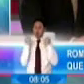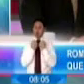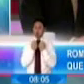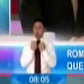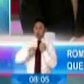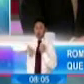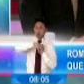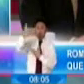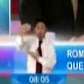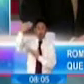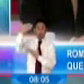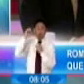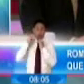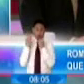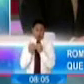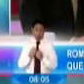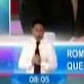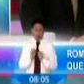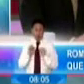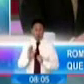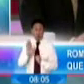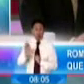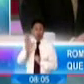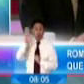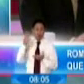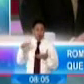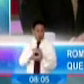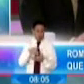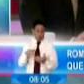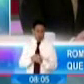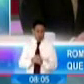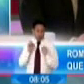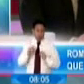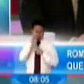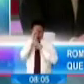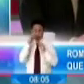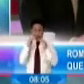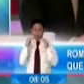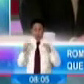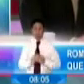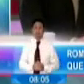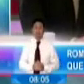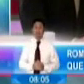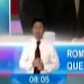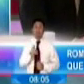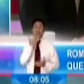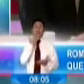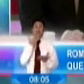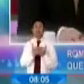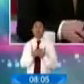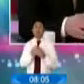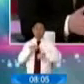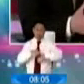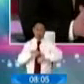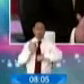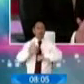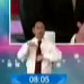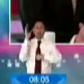y políticas que esperamos procesen sus desacuerdos también en democracia. Ministra, agradecerle mucho, el tiempo se nos ha